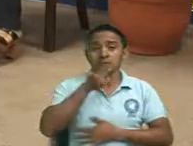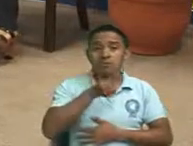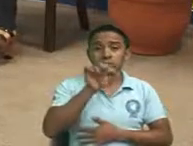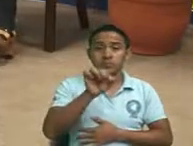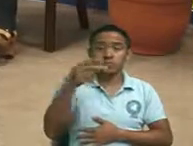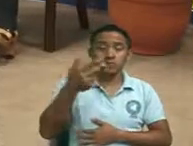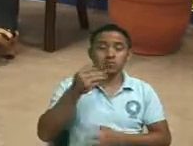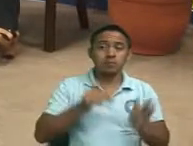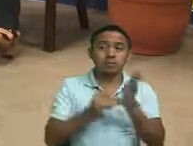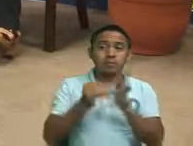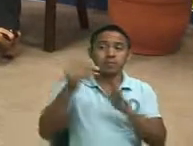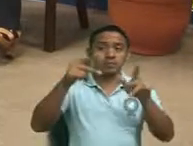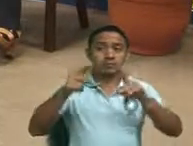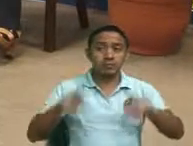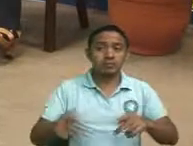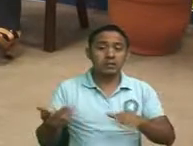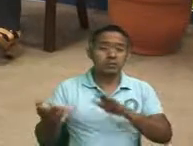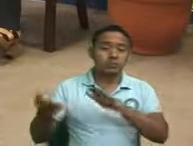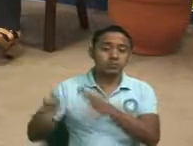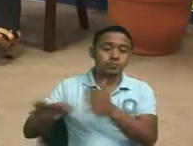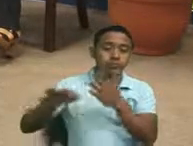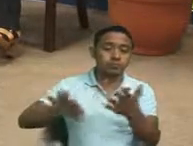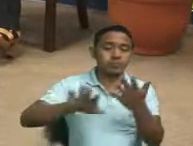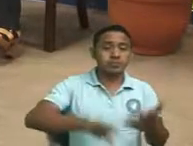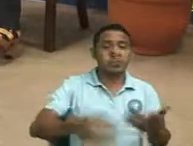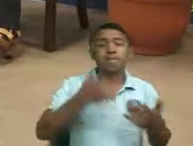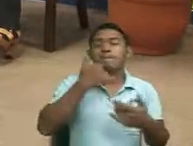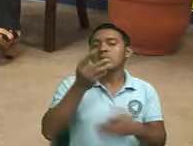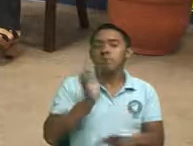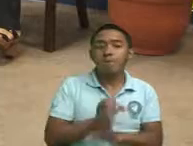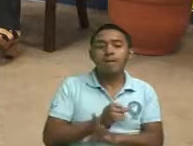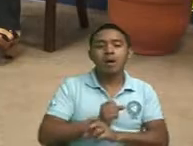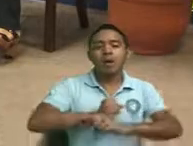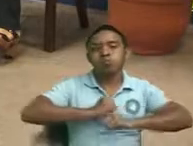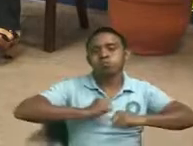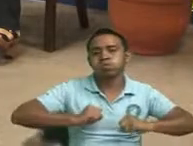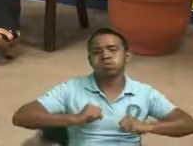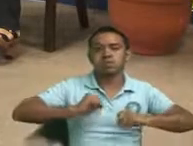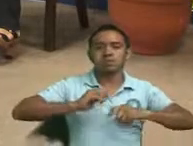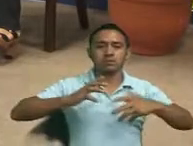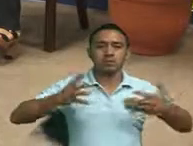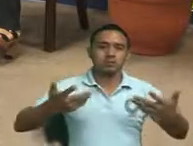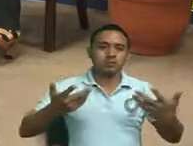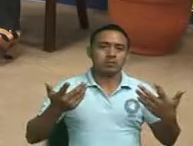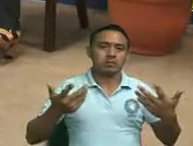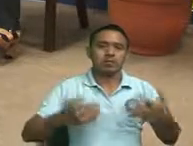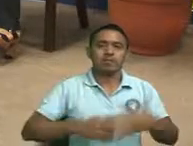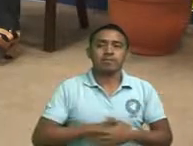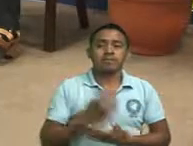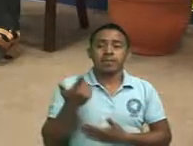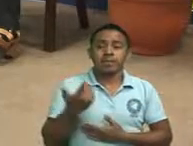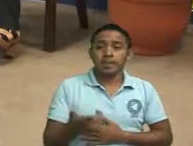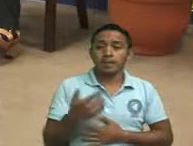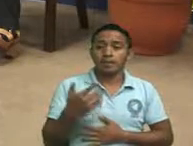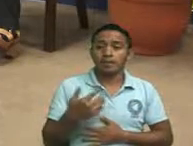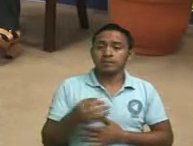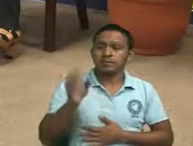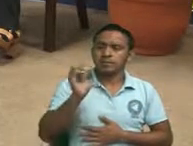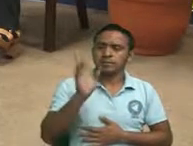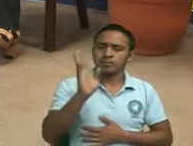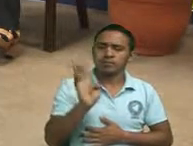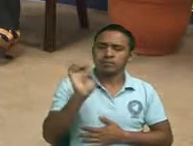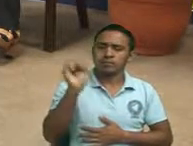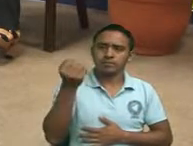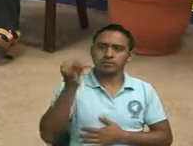de personas a nivel mundial que mueren por causa de la obesidad. La obesidad es algo que lo tenemos que ver como